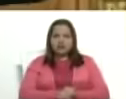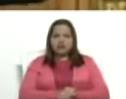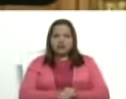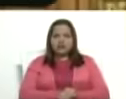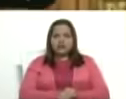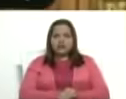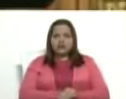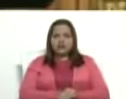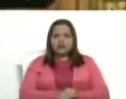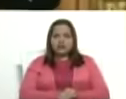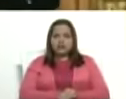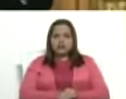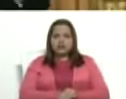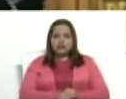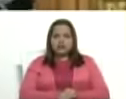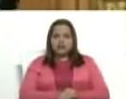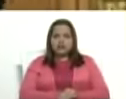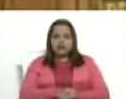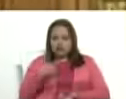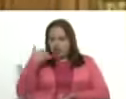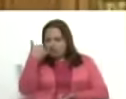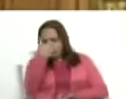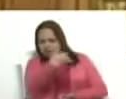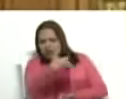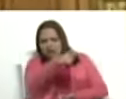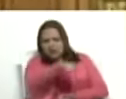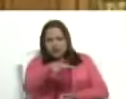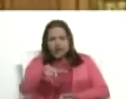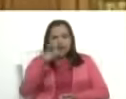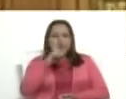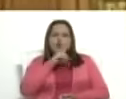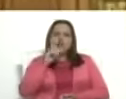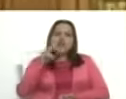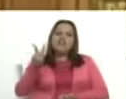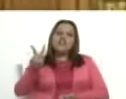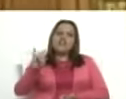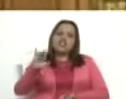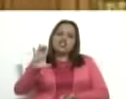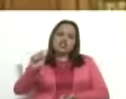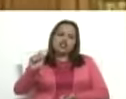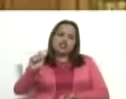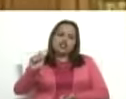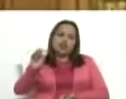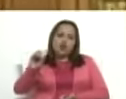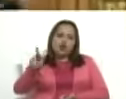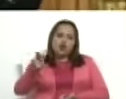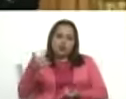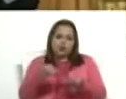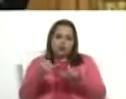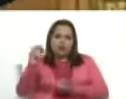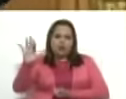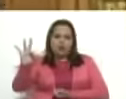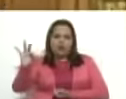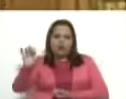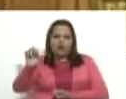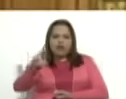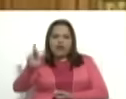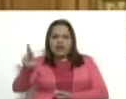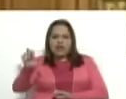llega y yo llamo a la gente, a un señor que se llama Víctor Ferrera, que era el jefe de